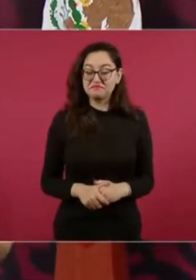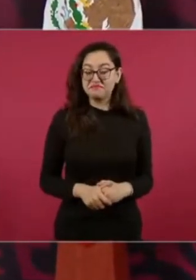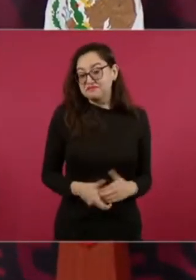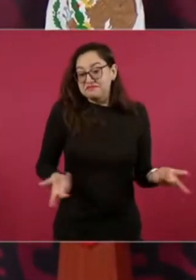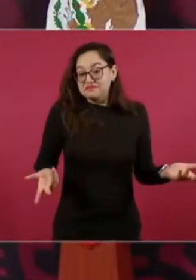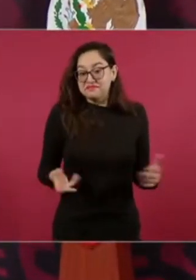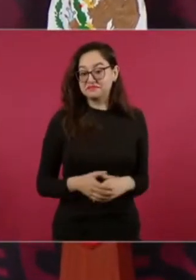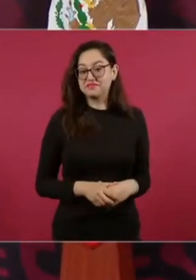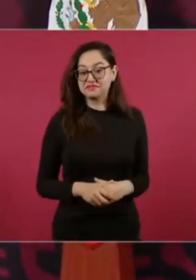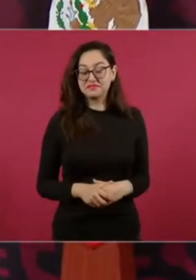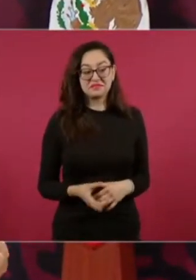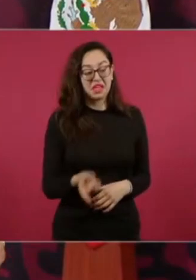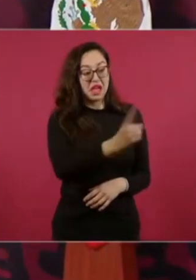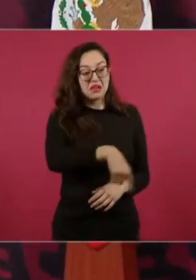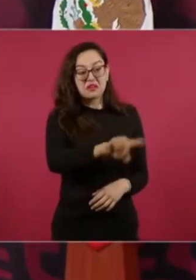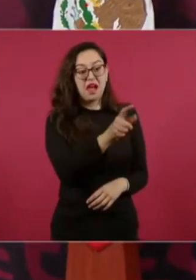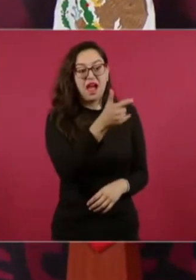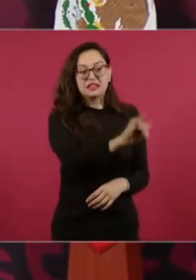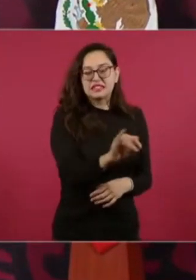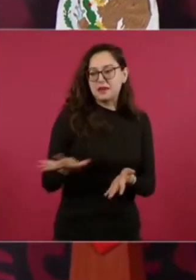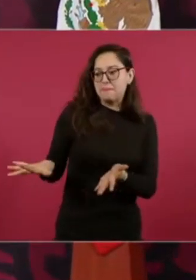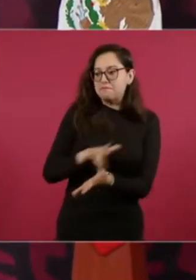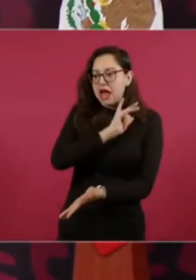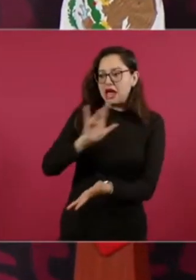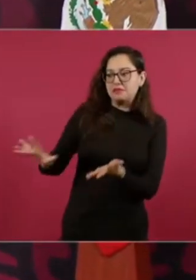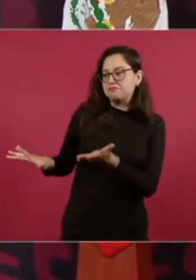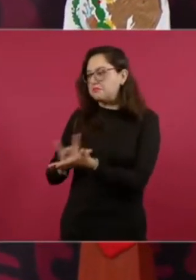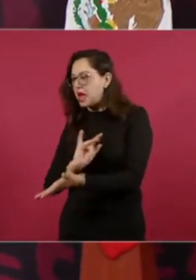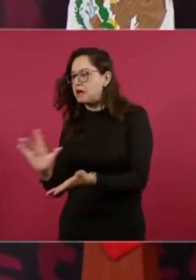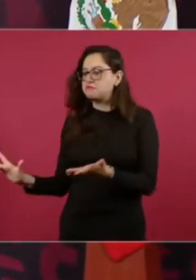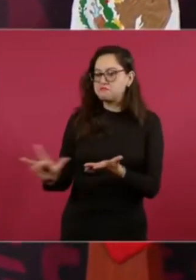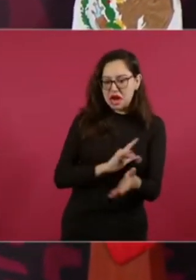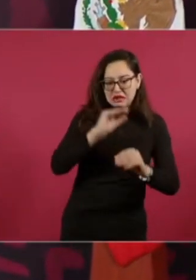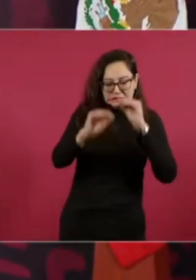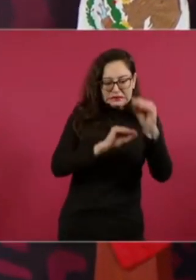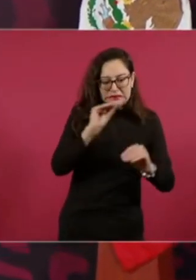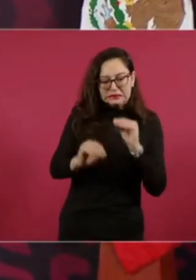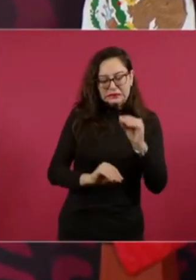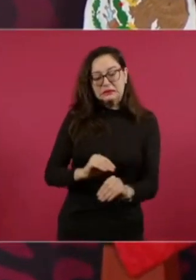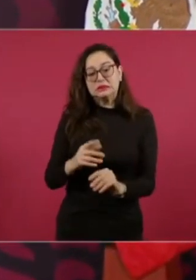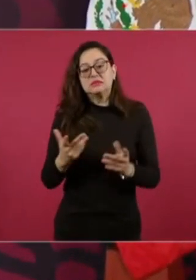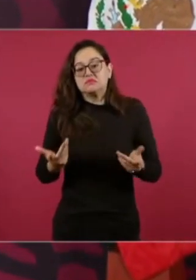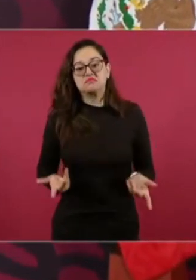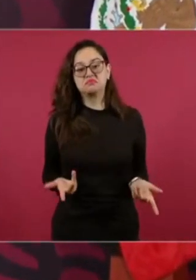pagarla. Todos los que nacieron en 1990,